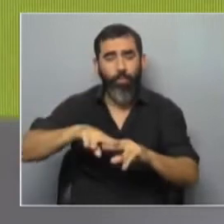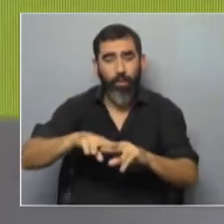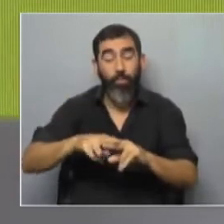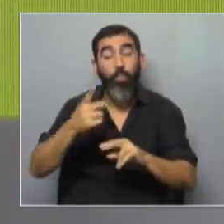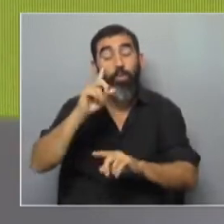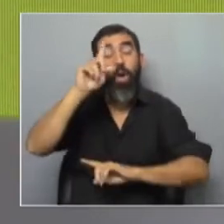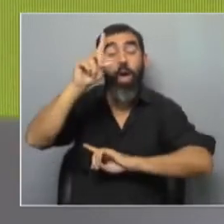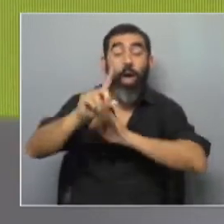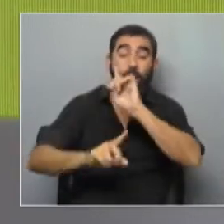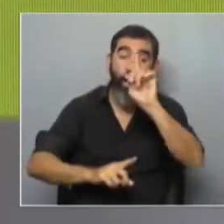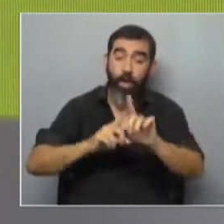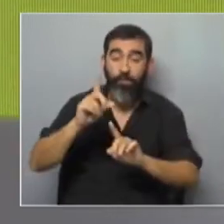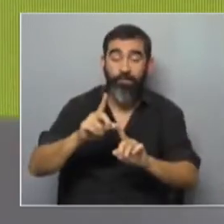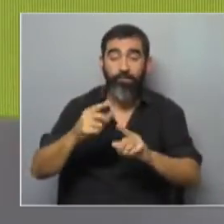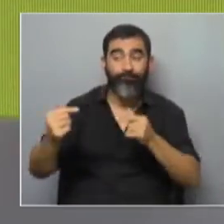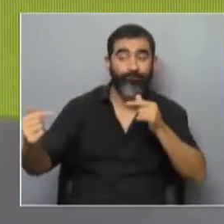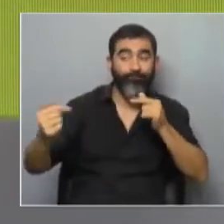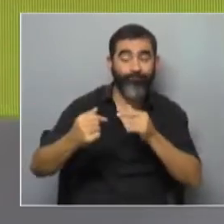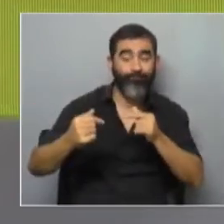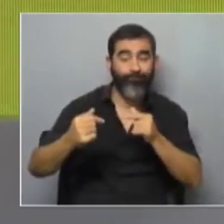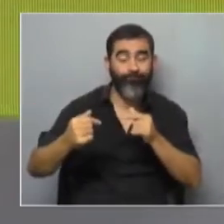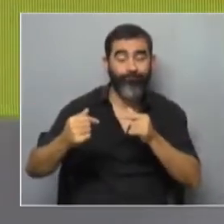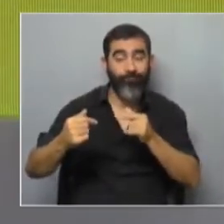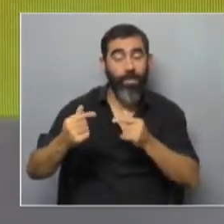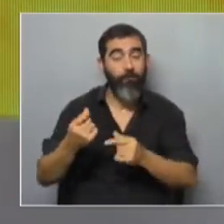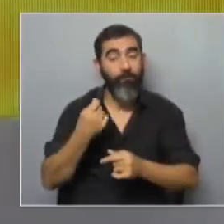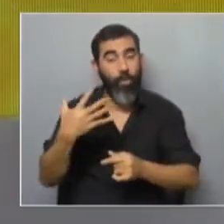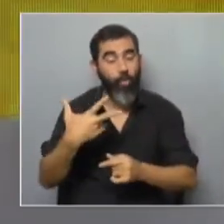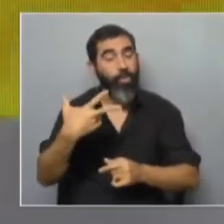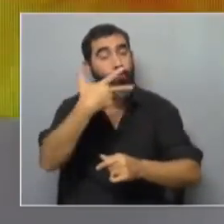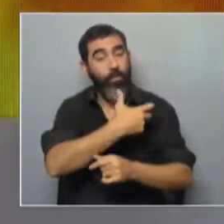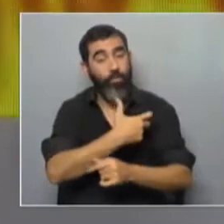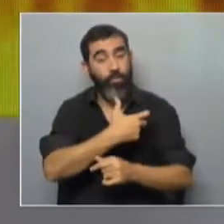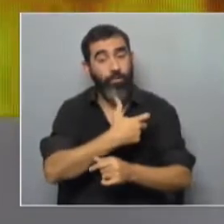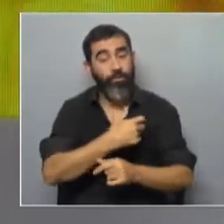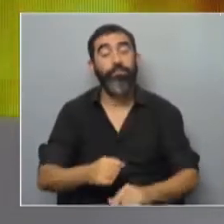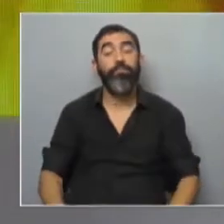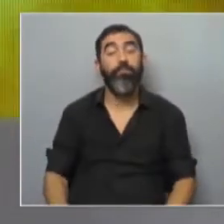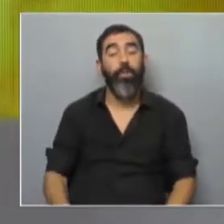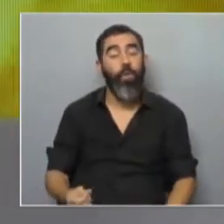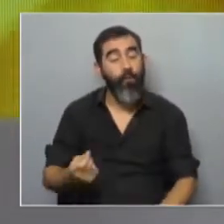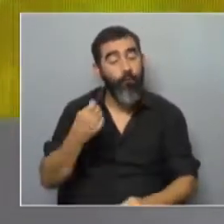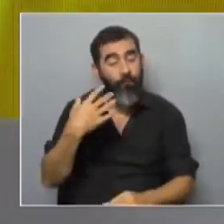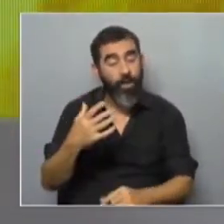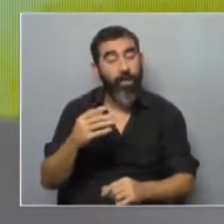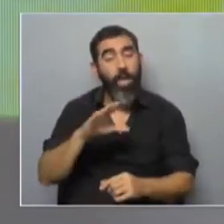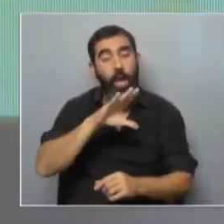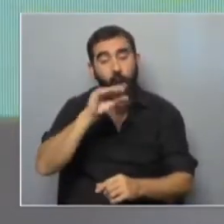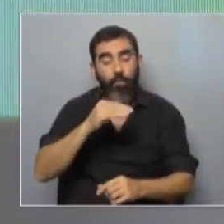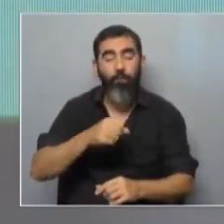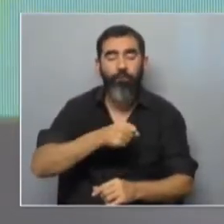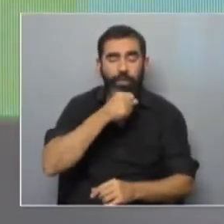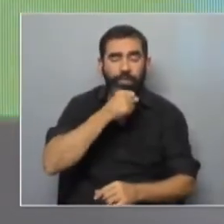eso a veces eso juega en contra, ¿no? del valor que se le da a la vacunación. Pero vale la pena entonces hablar con los más